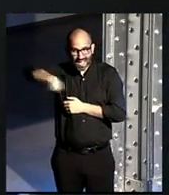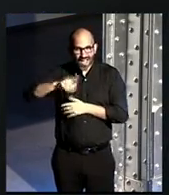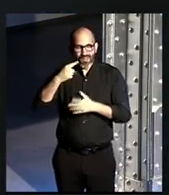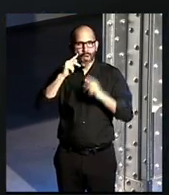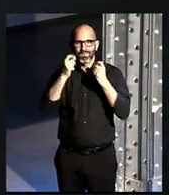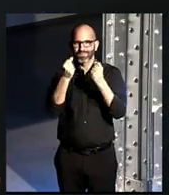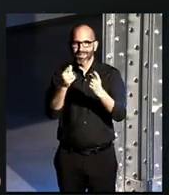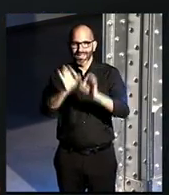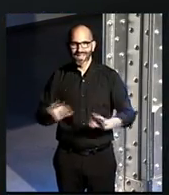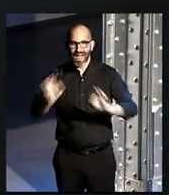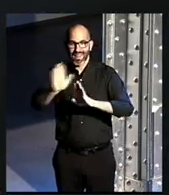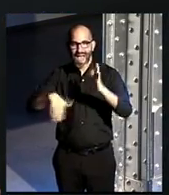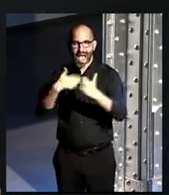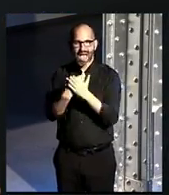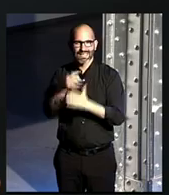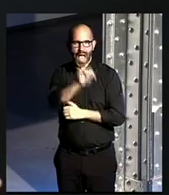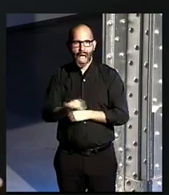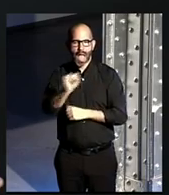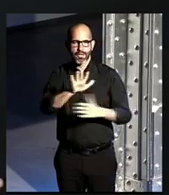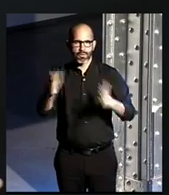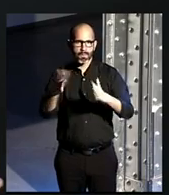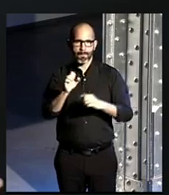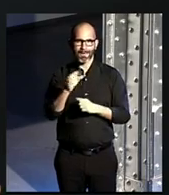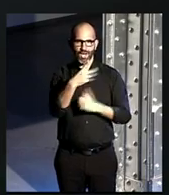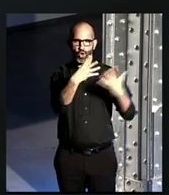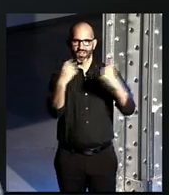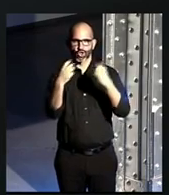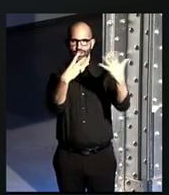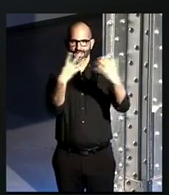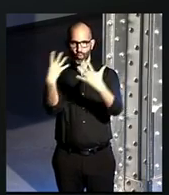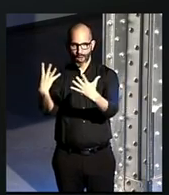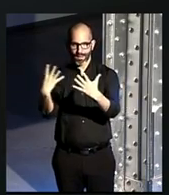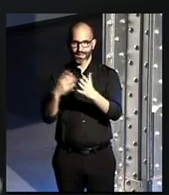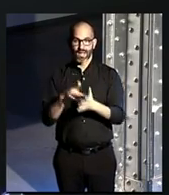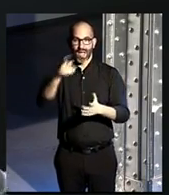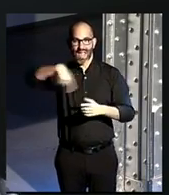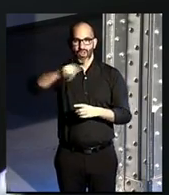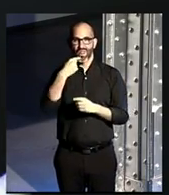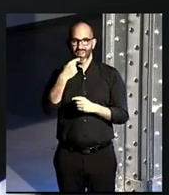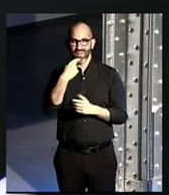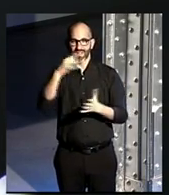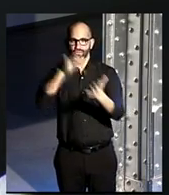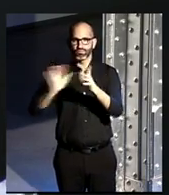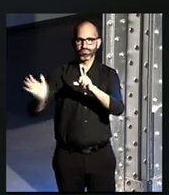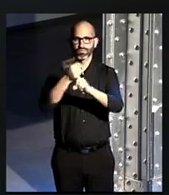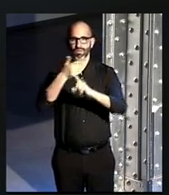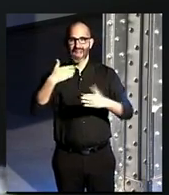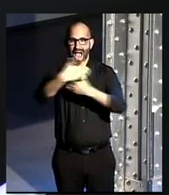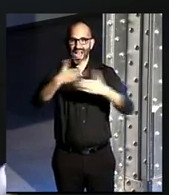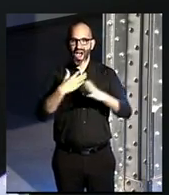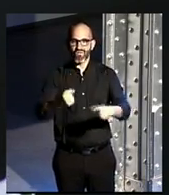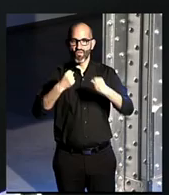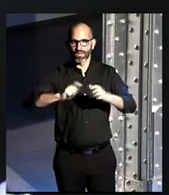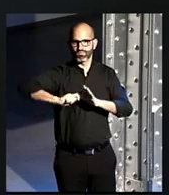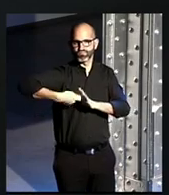hasta el año 1989. Ellos dicen que la han encontrado en una caja fuerte.